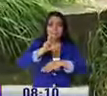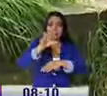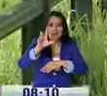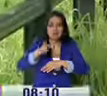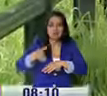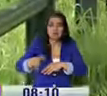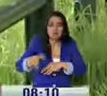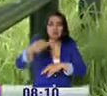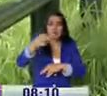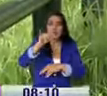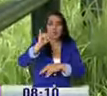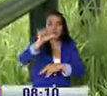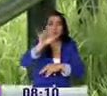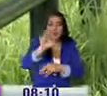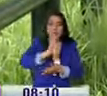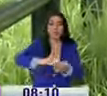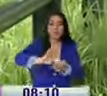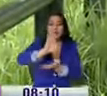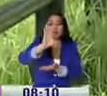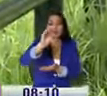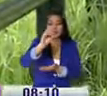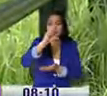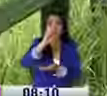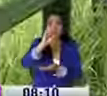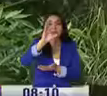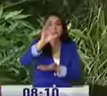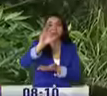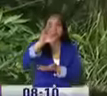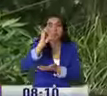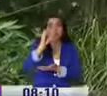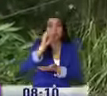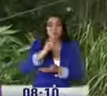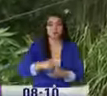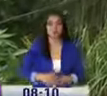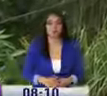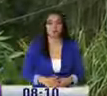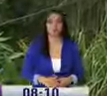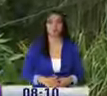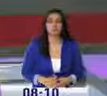barrio San Salvador de Tokiuco. Informó Priscila Cadena.